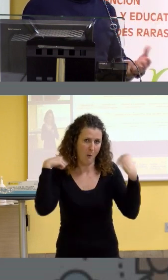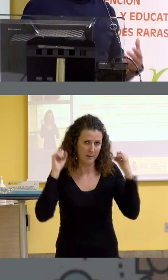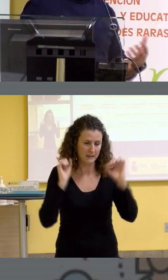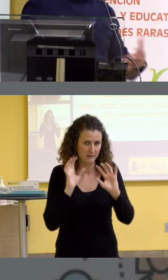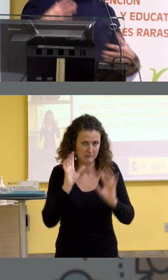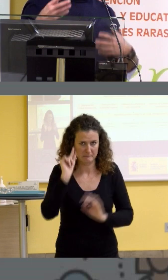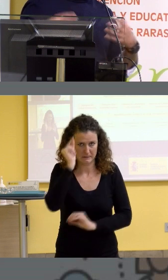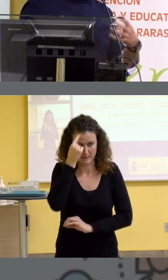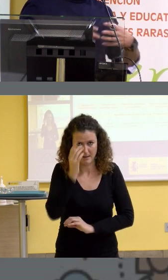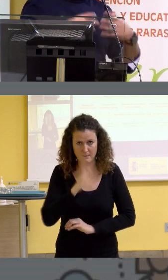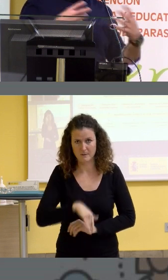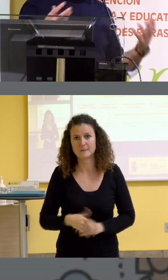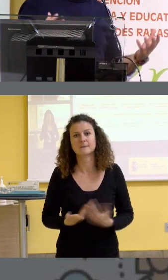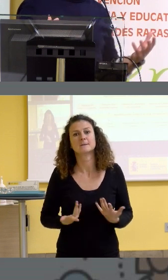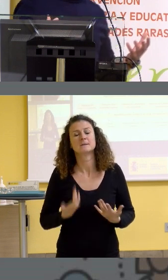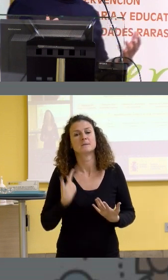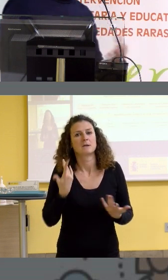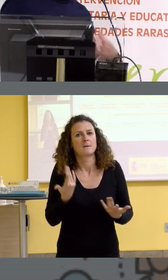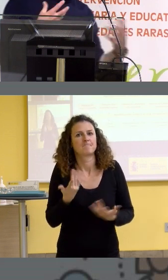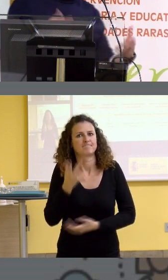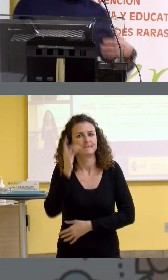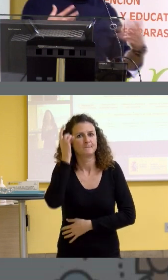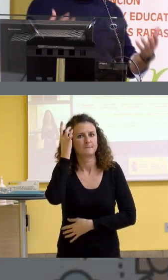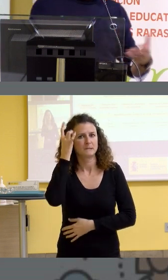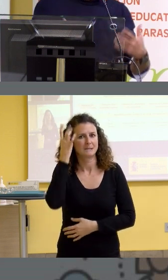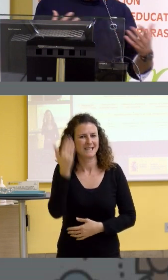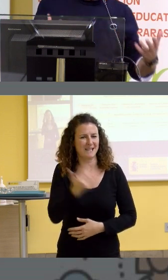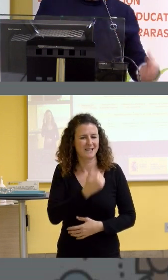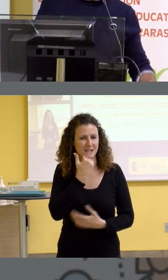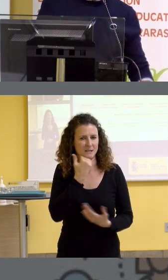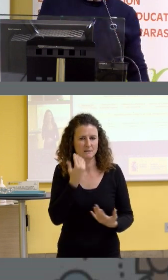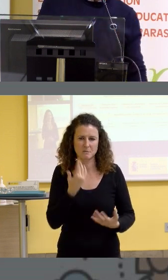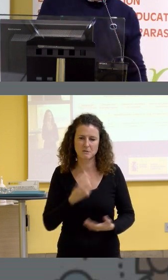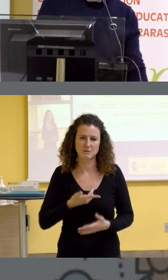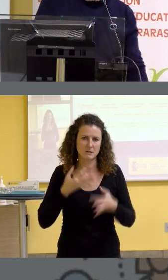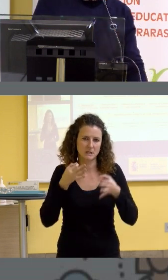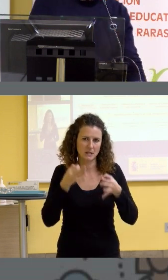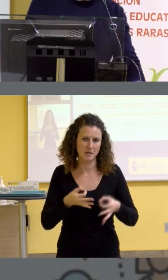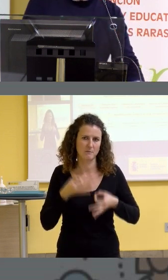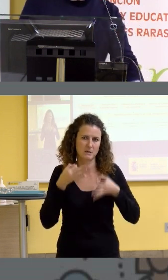claro, esto roza lo absurdo, pero es que esto es muy, muy continuo, ¿no?